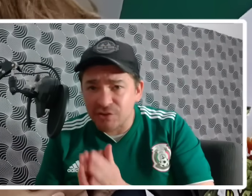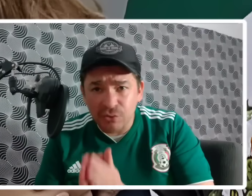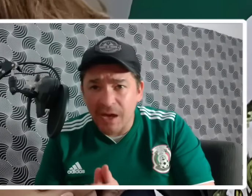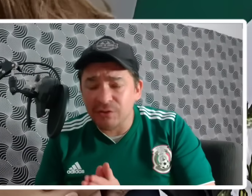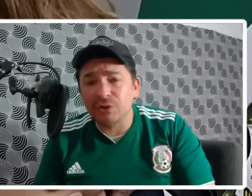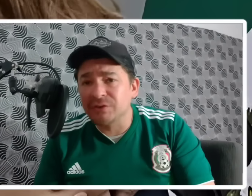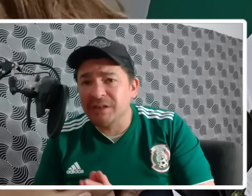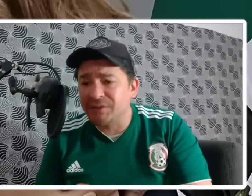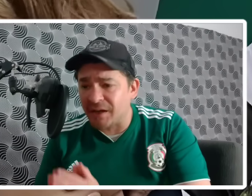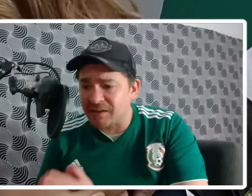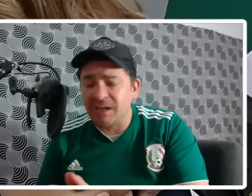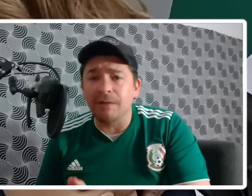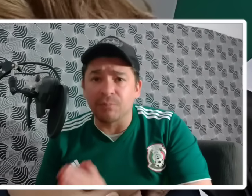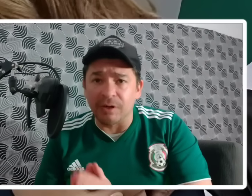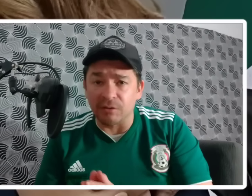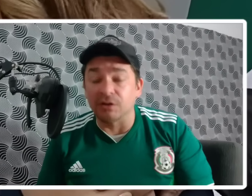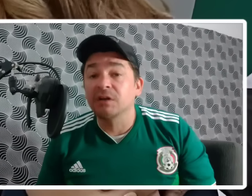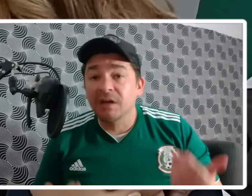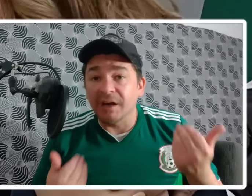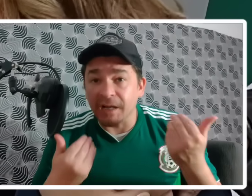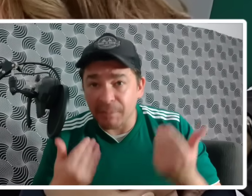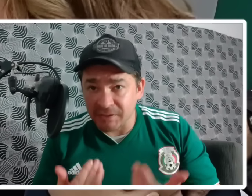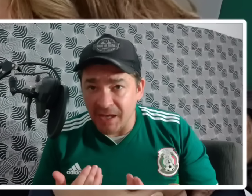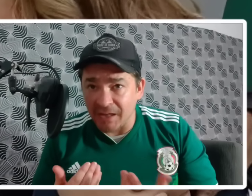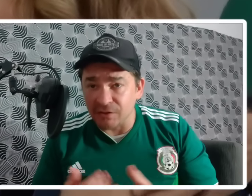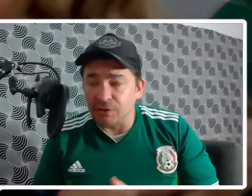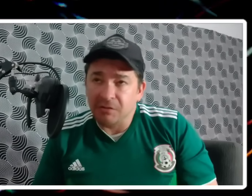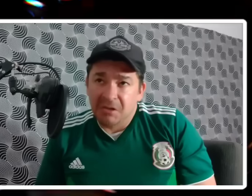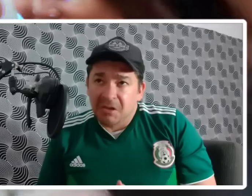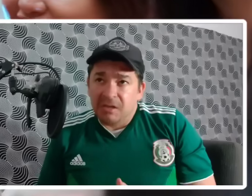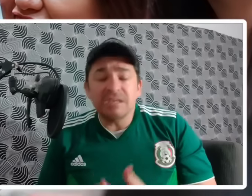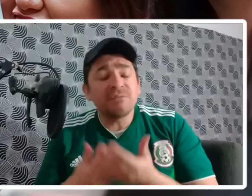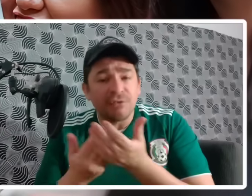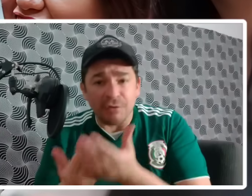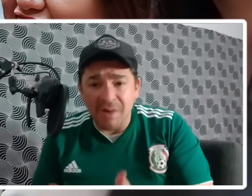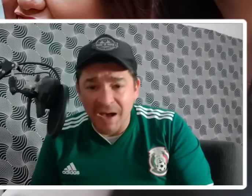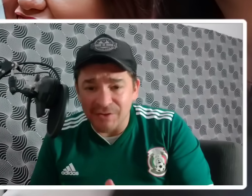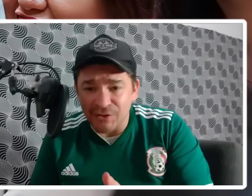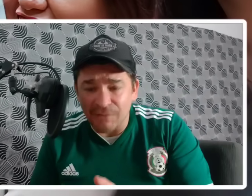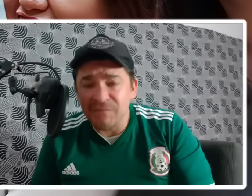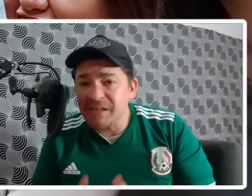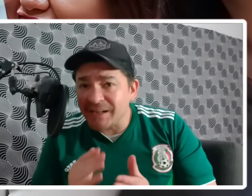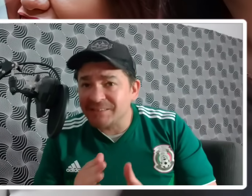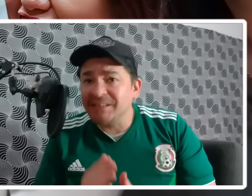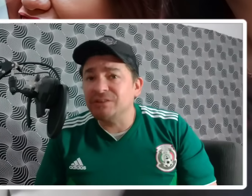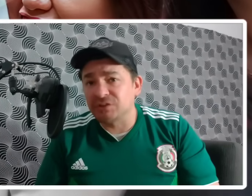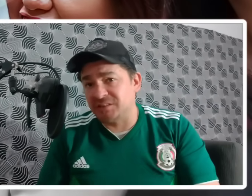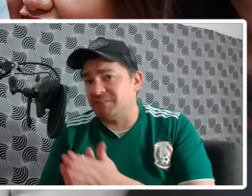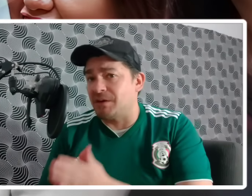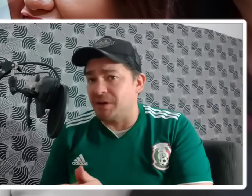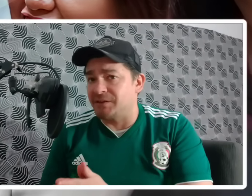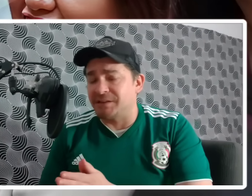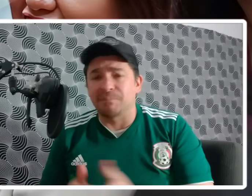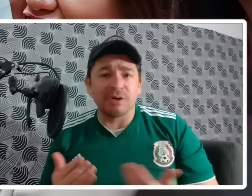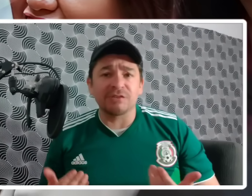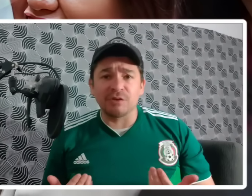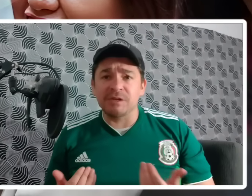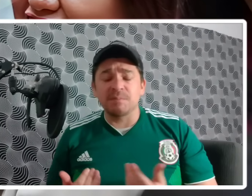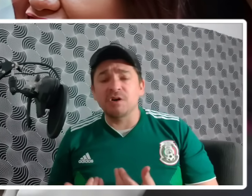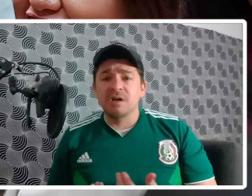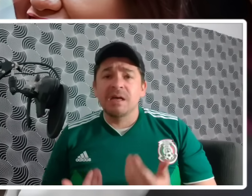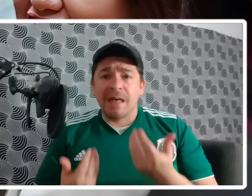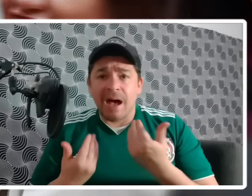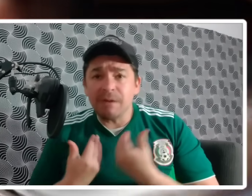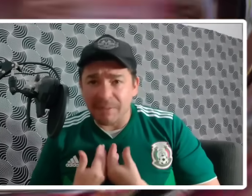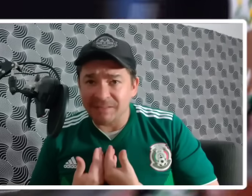proyectos, ayudando día tras día al pueblo, respetando, informando y así sucesivamente. Por